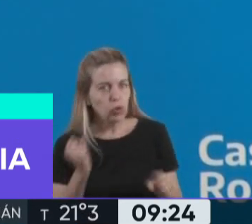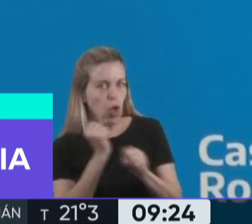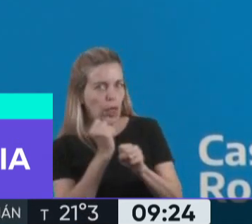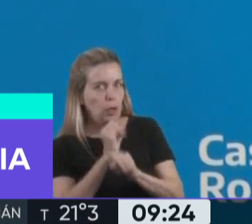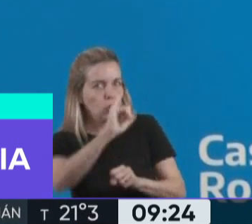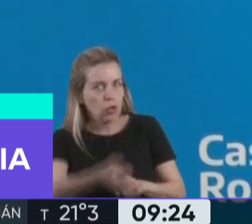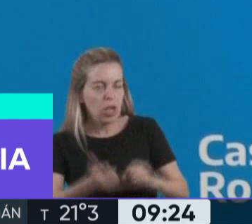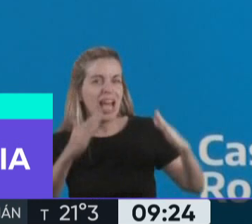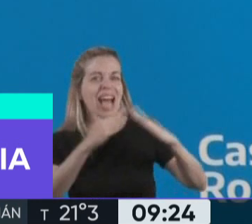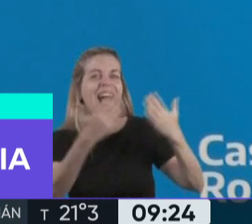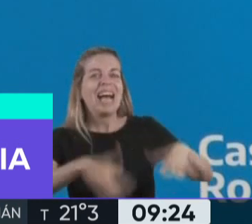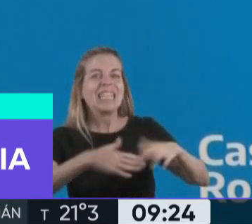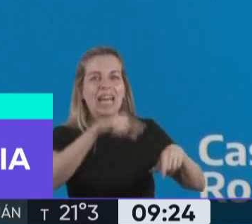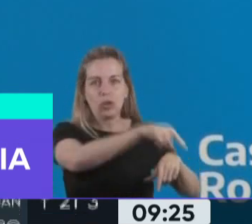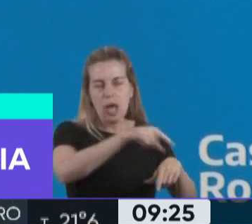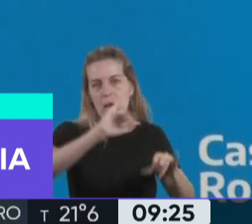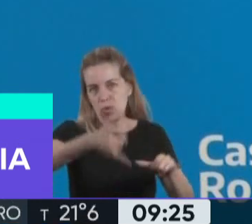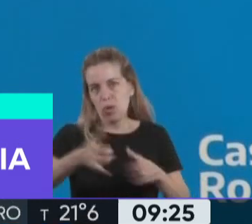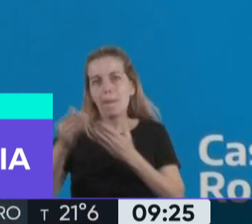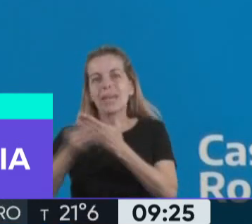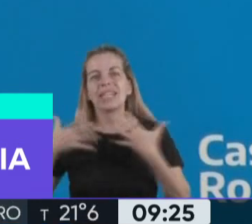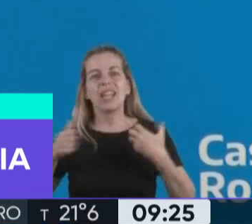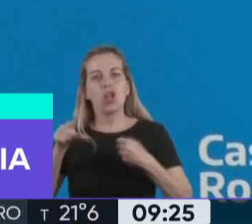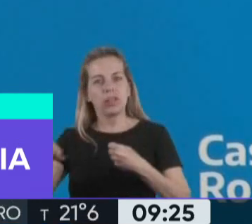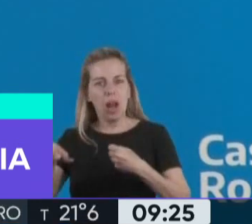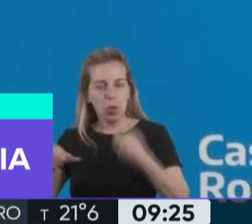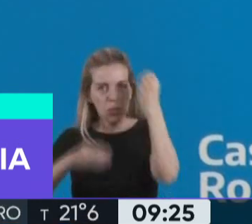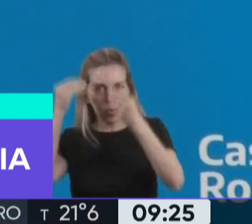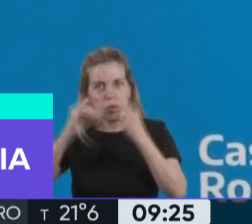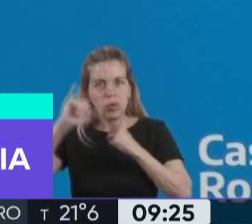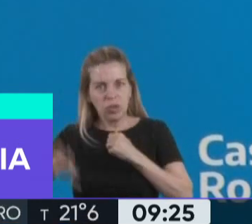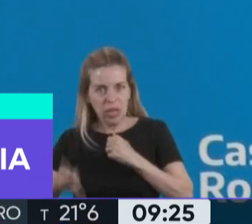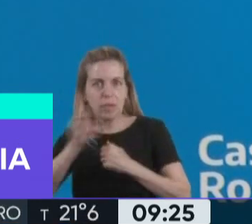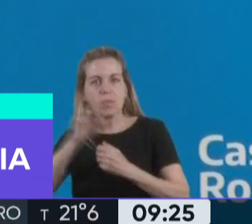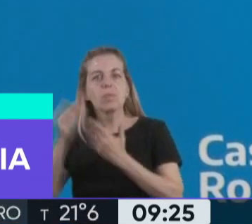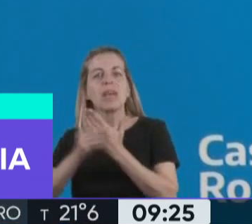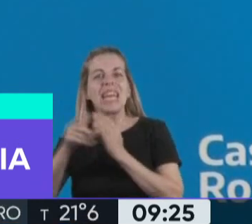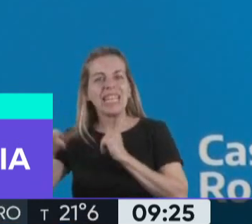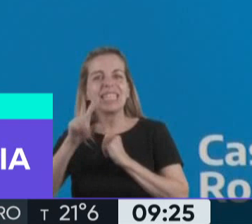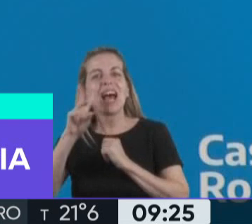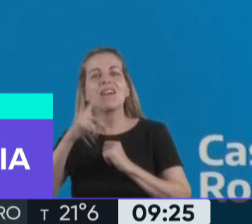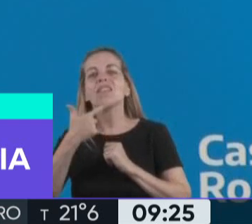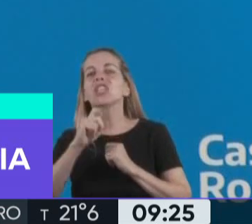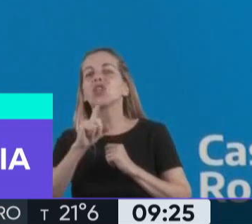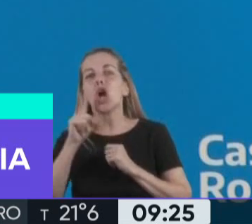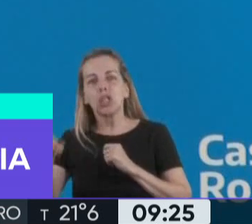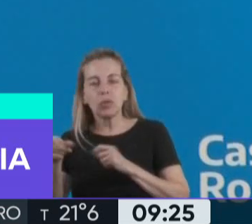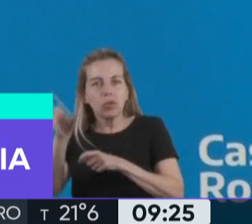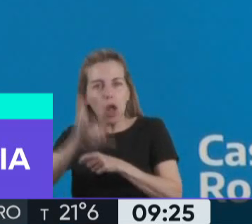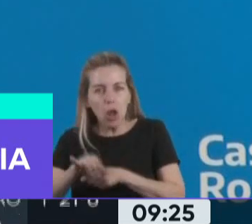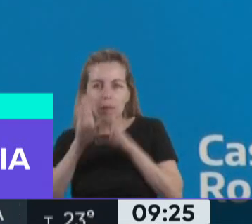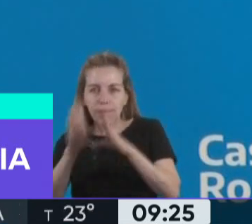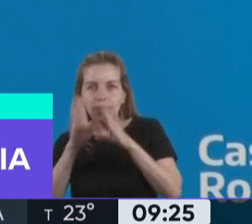en la Casa Rosada, es el del Ministerio de Salud. El Ministerio de Salud y la ministra Carla Bisotti está llevando día a día, minuto a minuto,